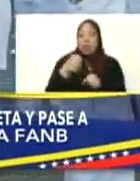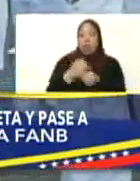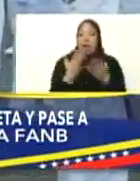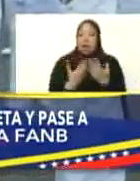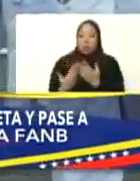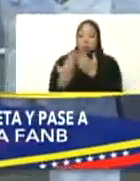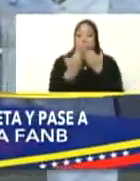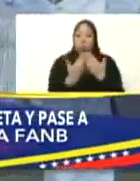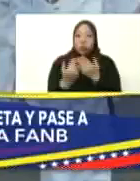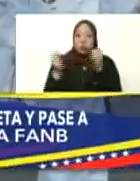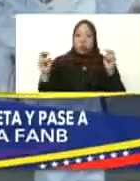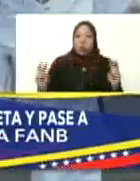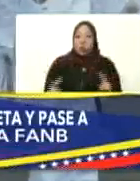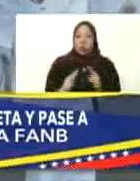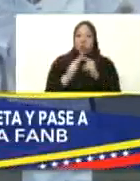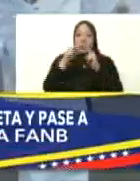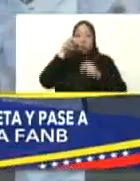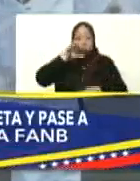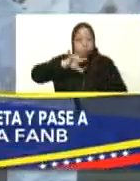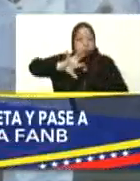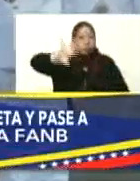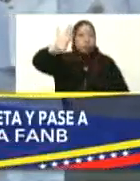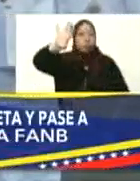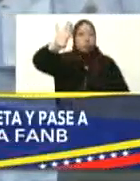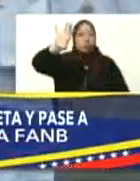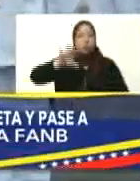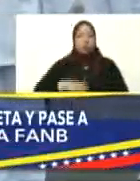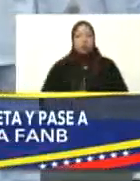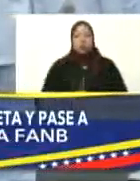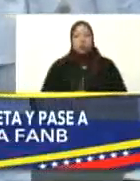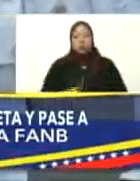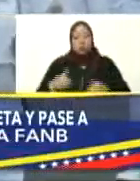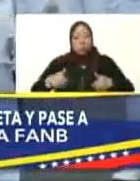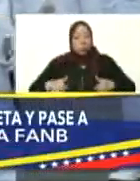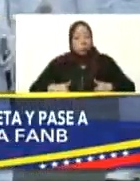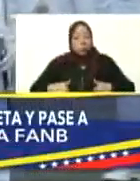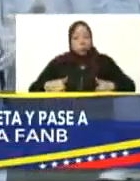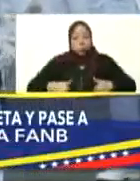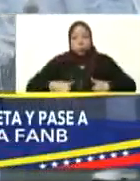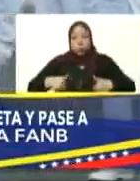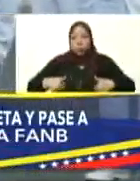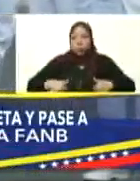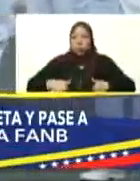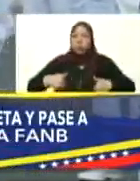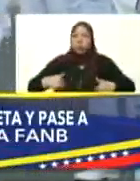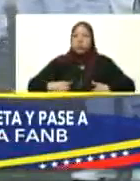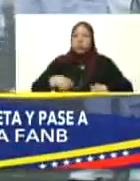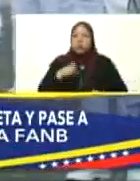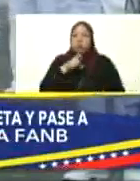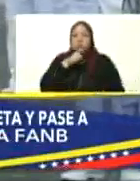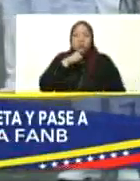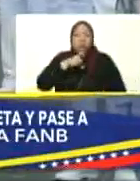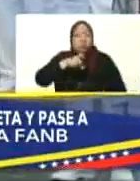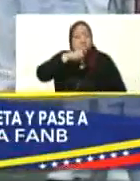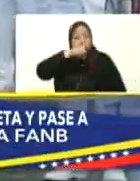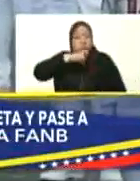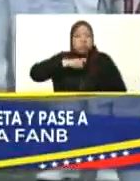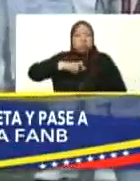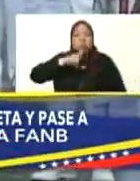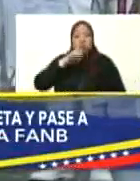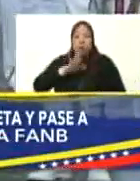al encuentro con la patria. Este sacrificio, queridos compañeros de armas, ha valido la